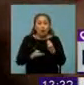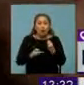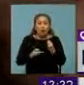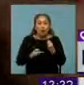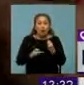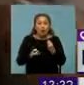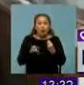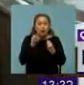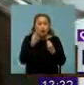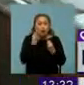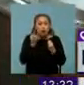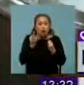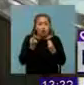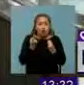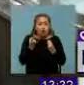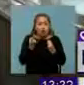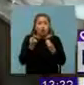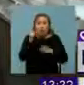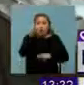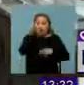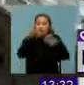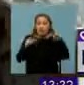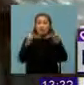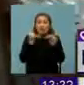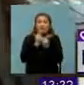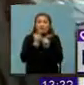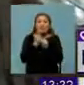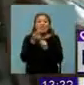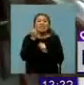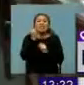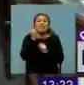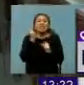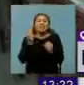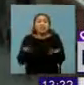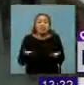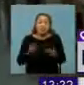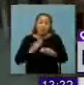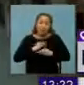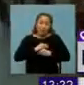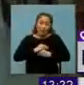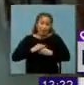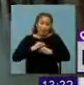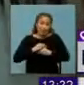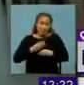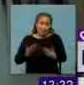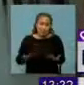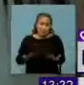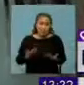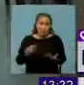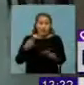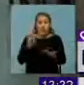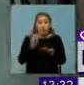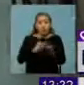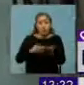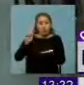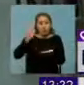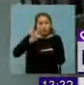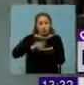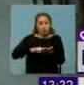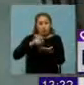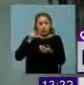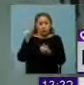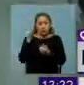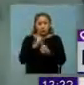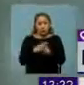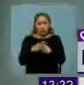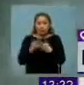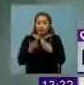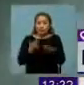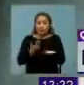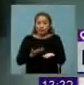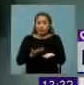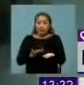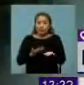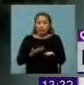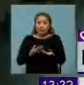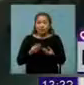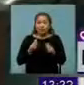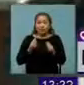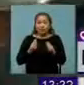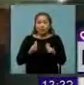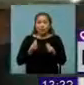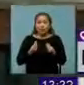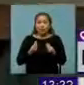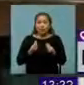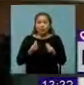cuál es cuál es el personal que se está afectando lamentablemente hoy una vez más y esto a